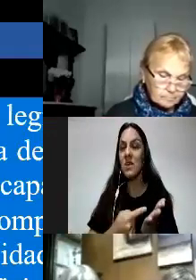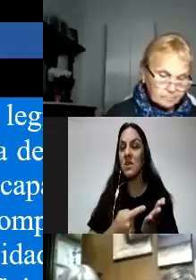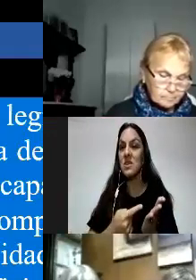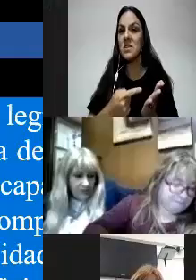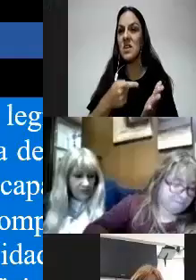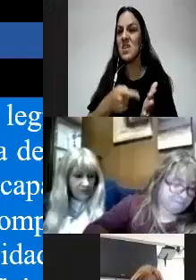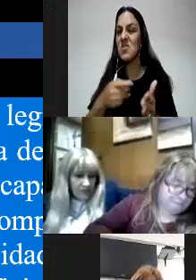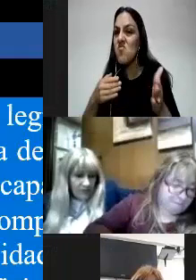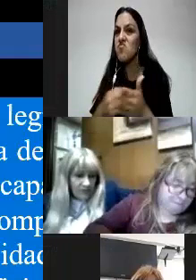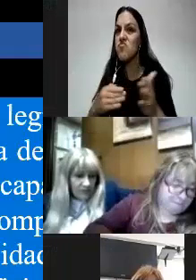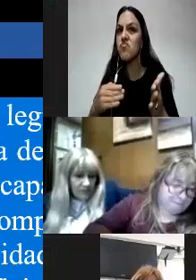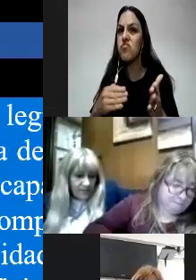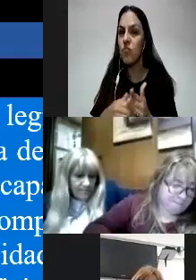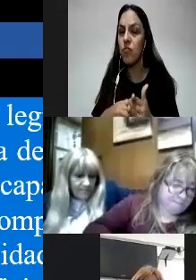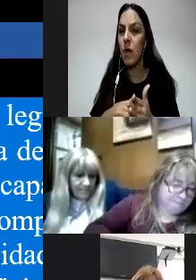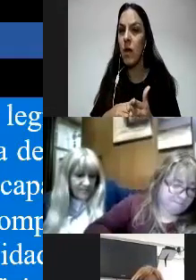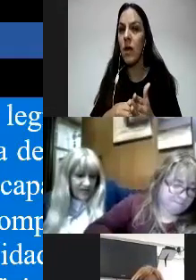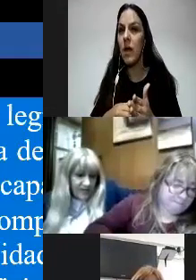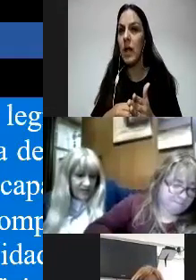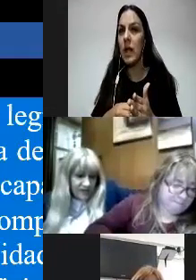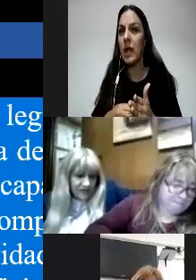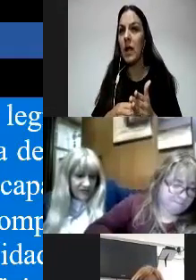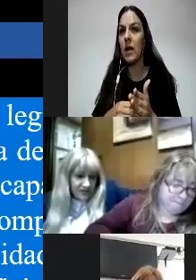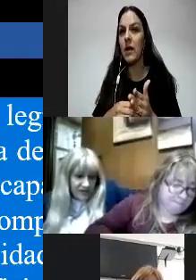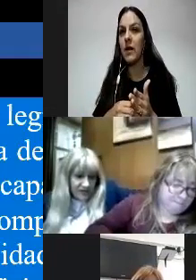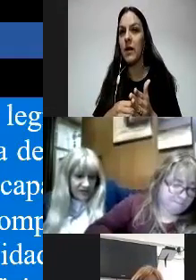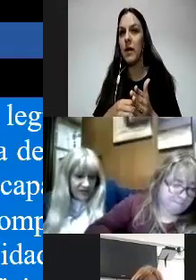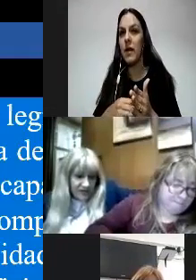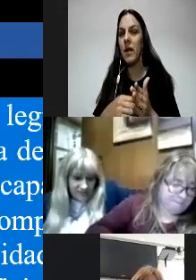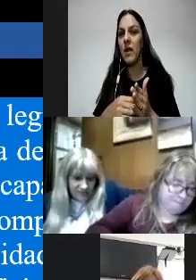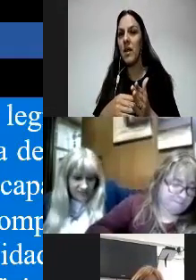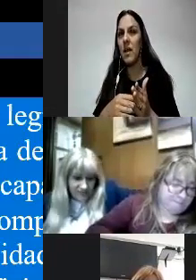impedimento el hecho de que el certificado de discapacidad